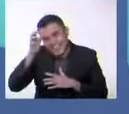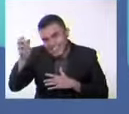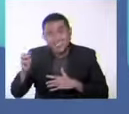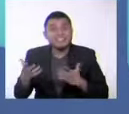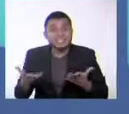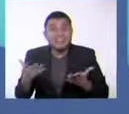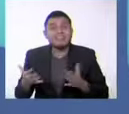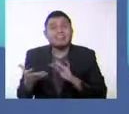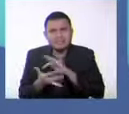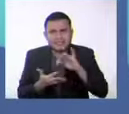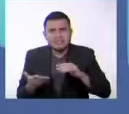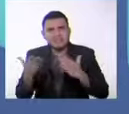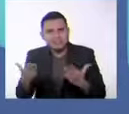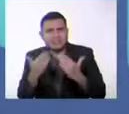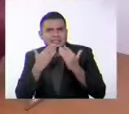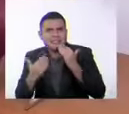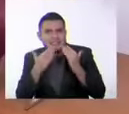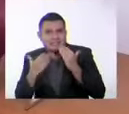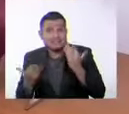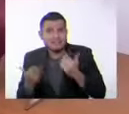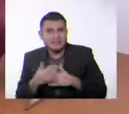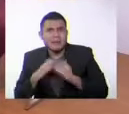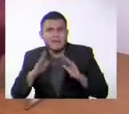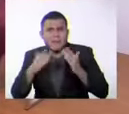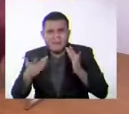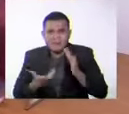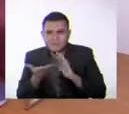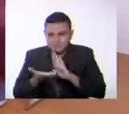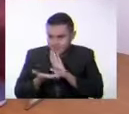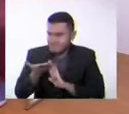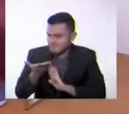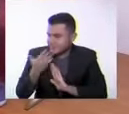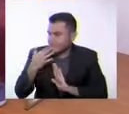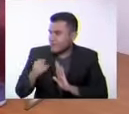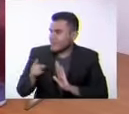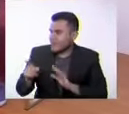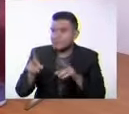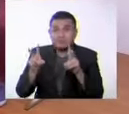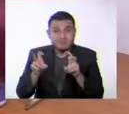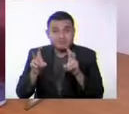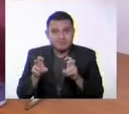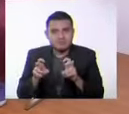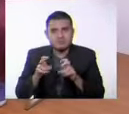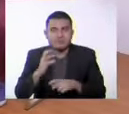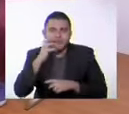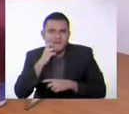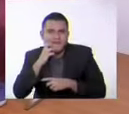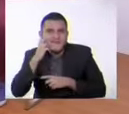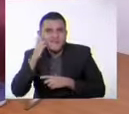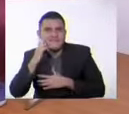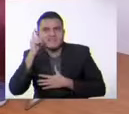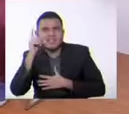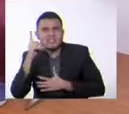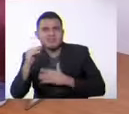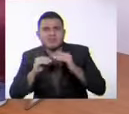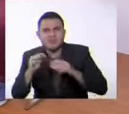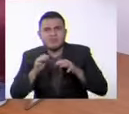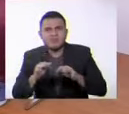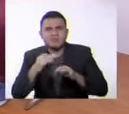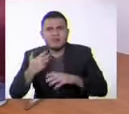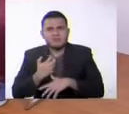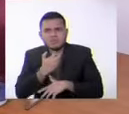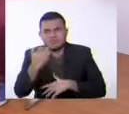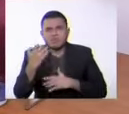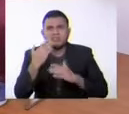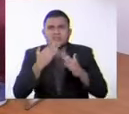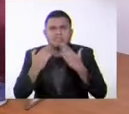se puede llamar. Ok, bueno, y para seguir complementando esa temática, Federico por ahí también nos tiene preparado, porque a lo largo